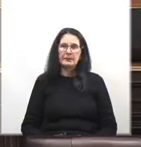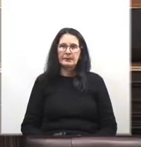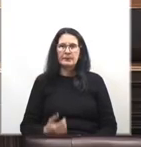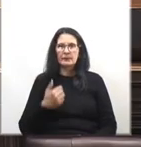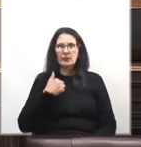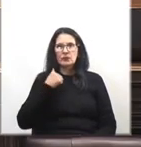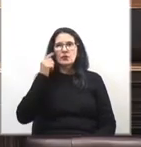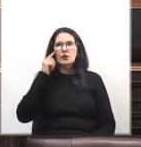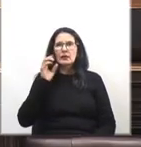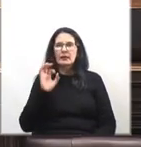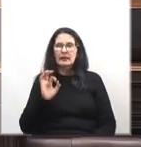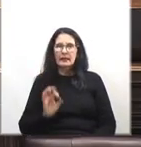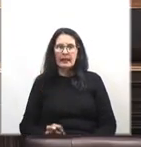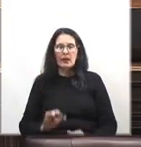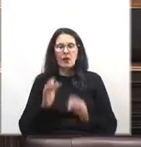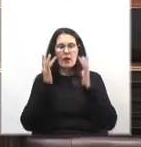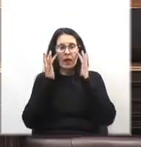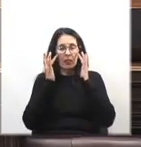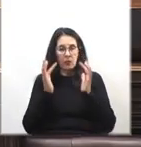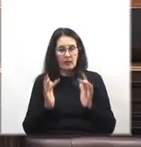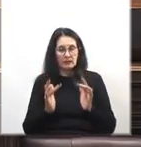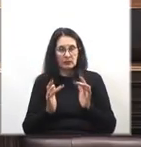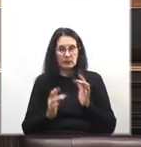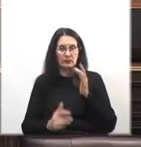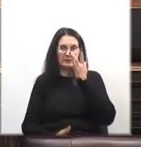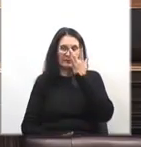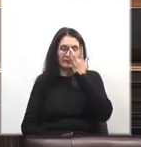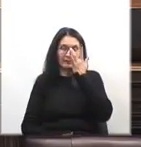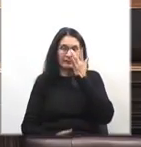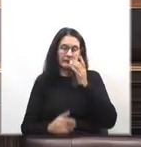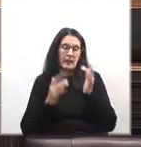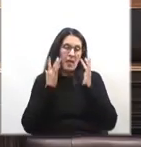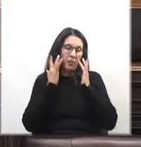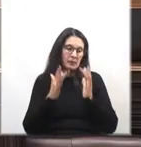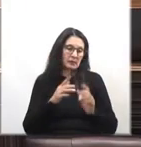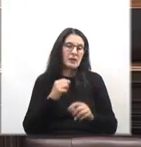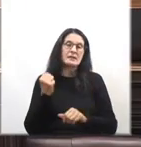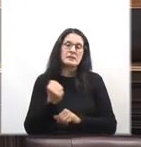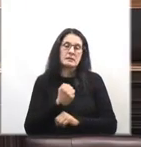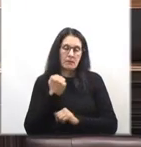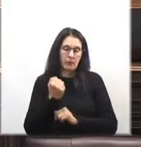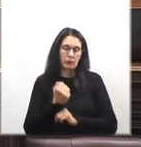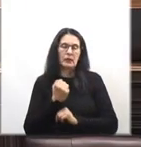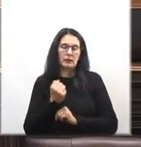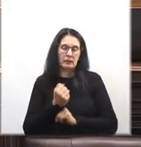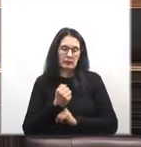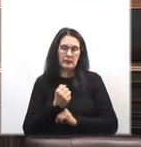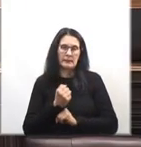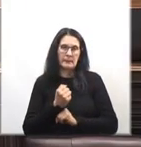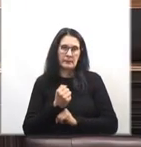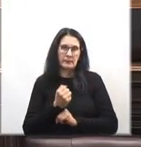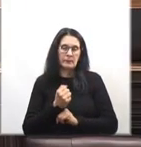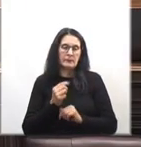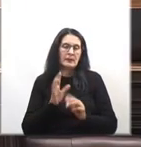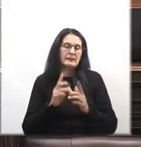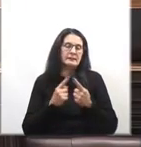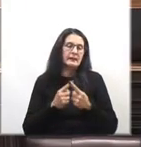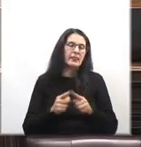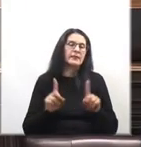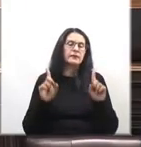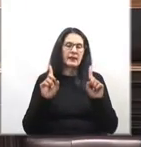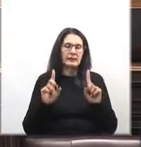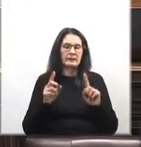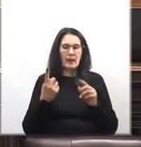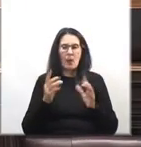Yo creo que la educación, que es muy importante, es algo distinto a una